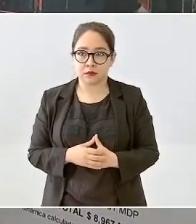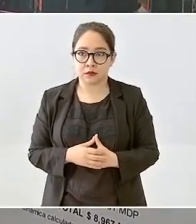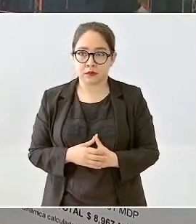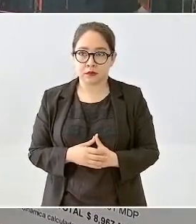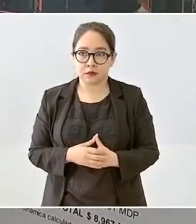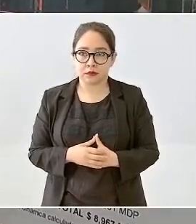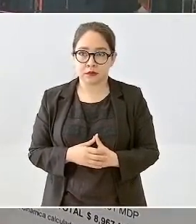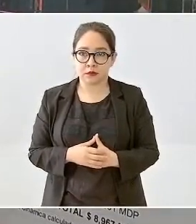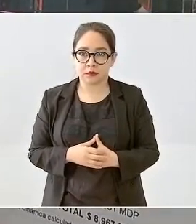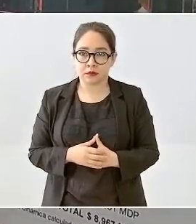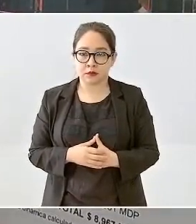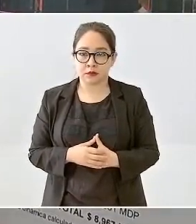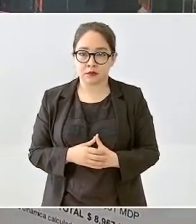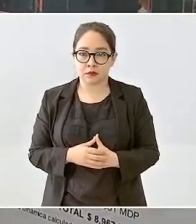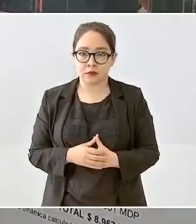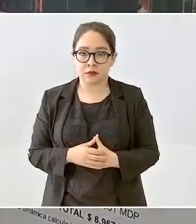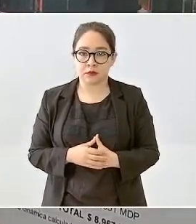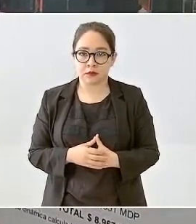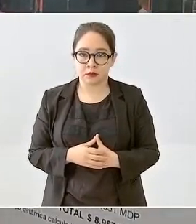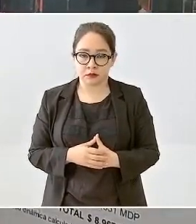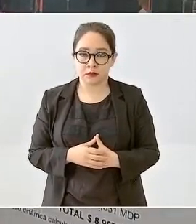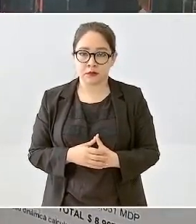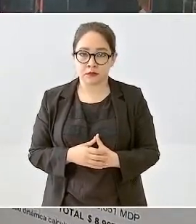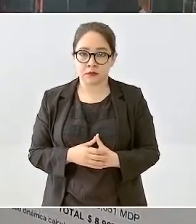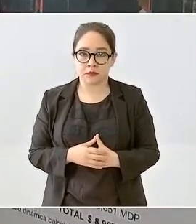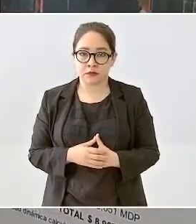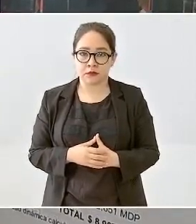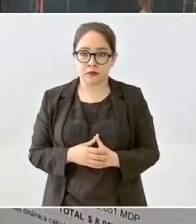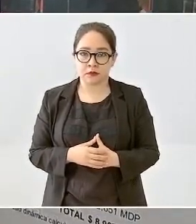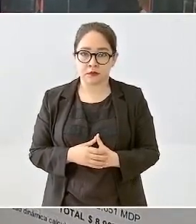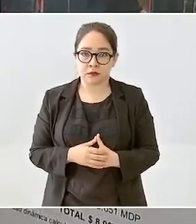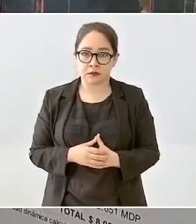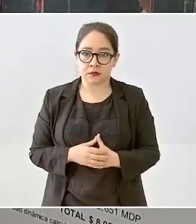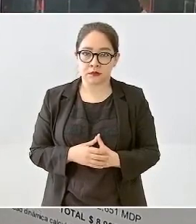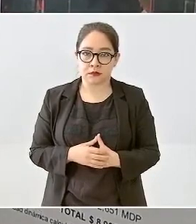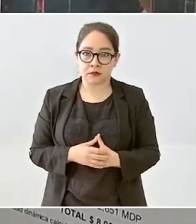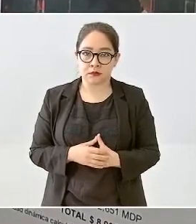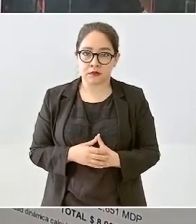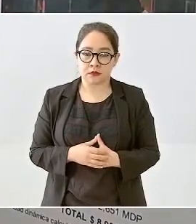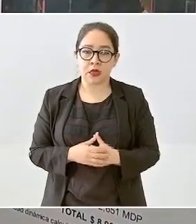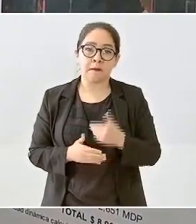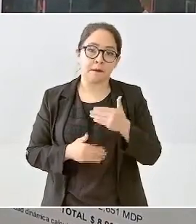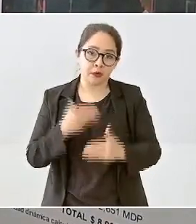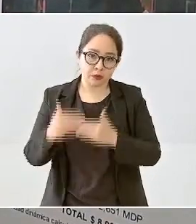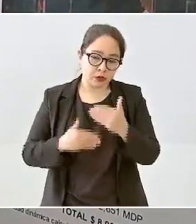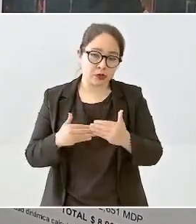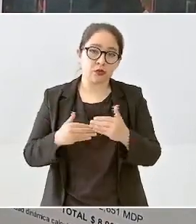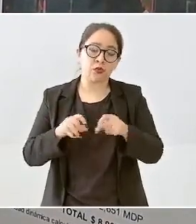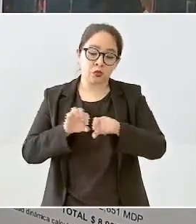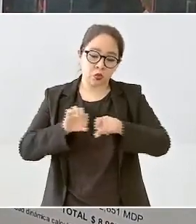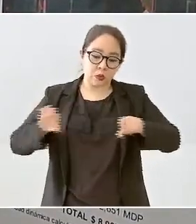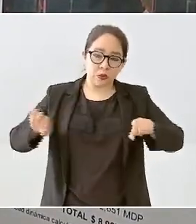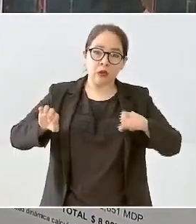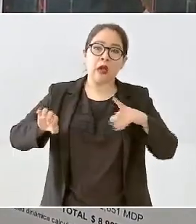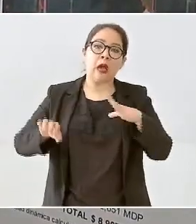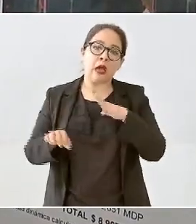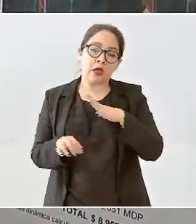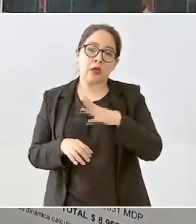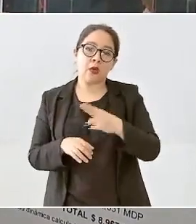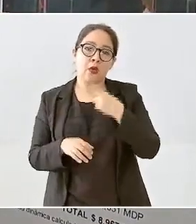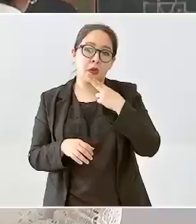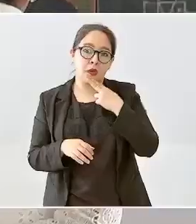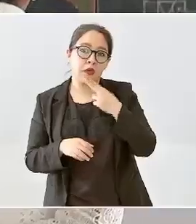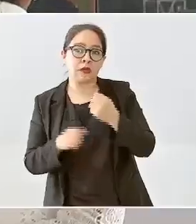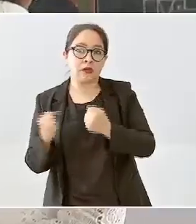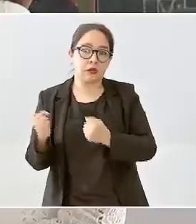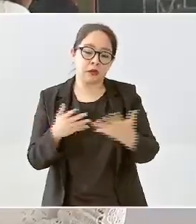Entonces ellos tienen aquí un frente de agua, aquí llegan sus embarcaciones, aquí hacen sus procesos de las tuberías, suben la tubería a los barcos y los barcos salen